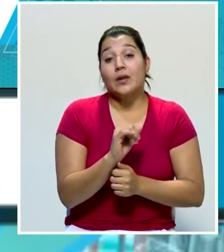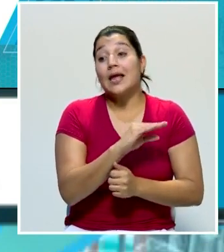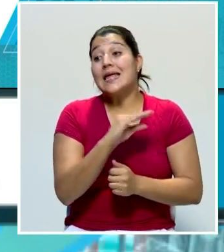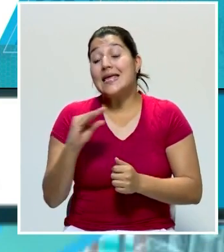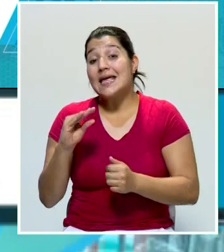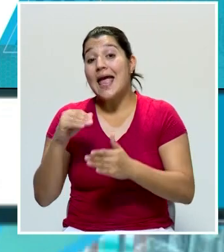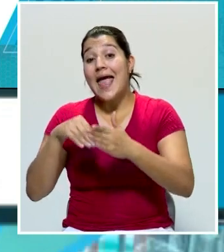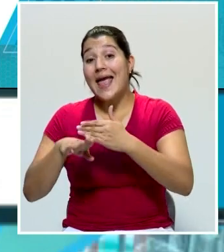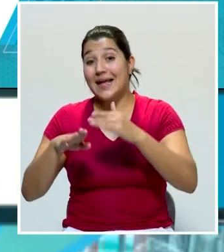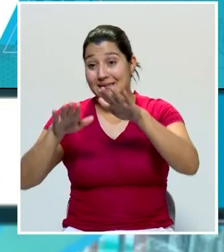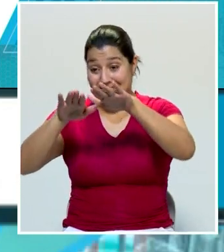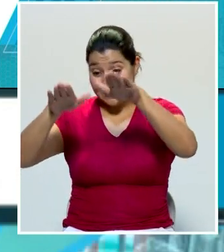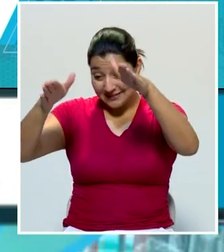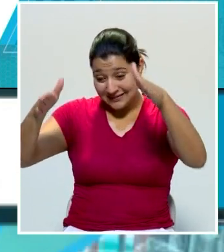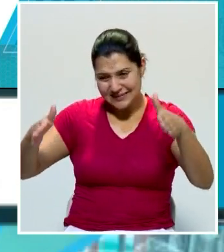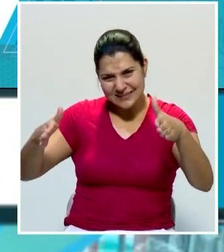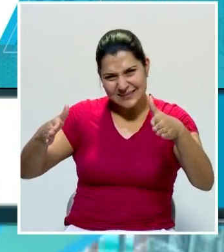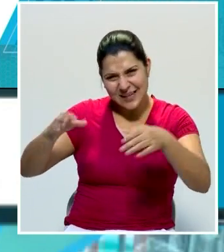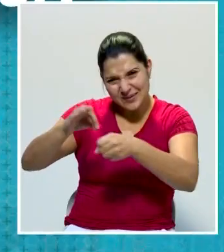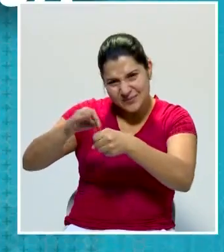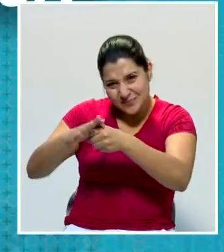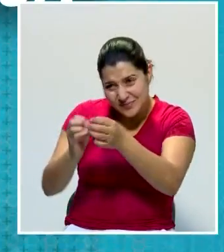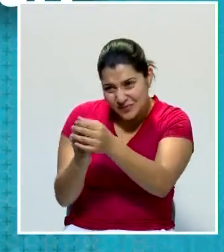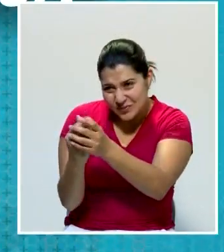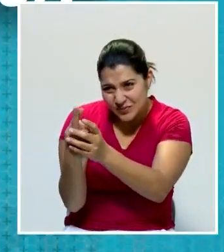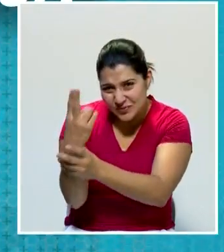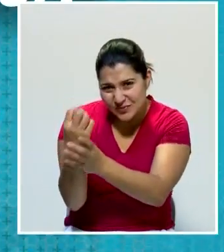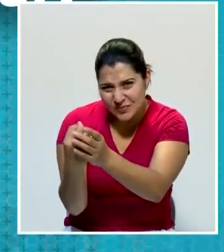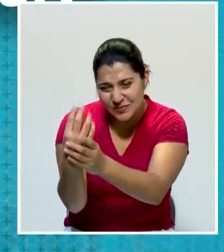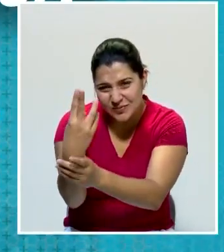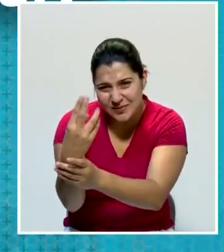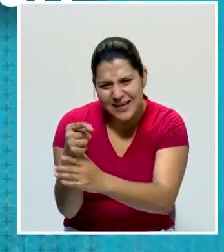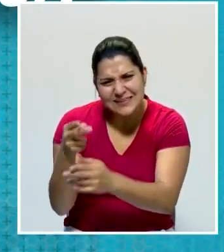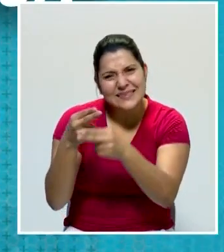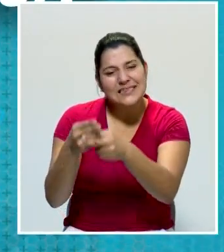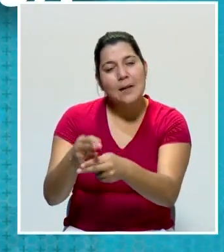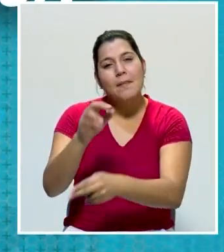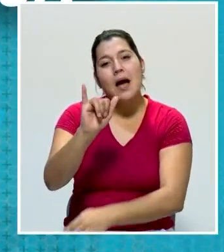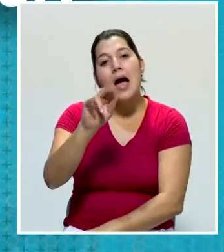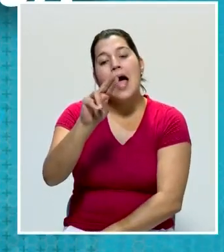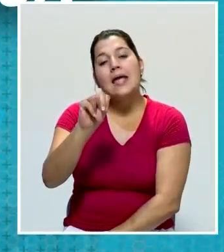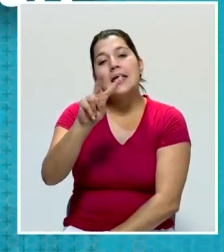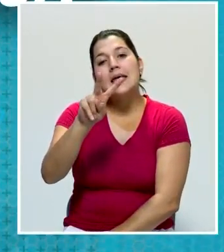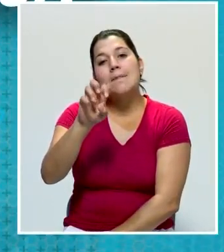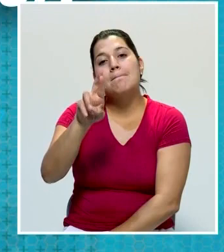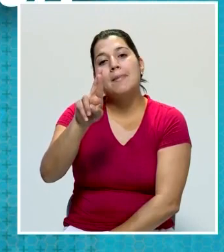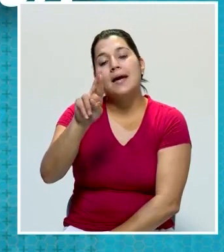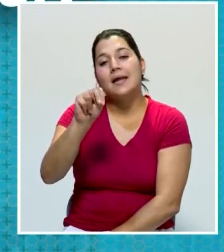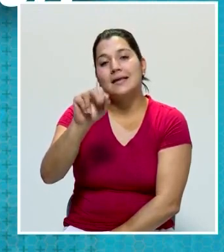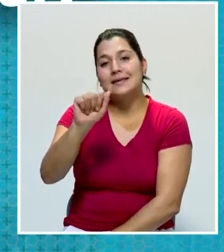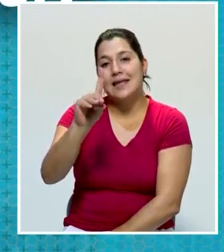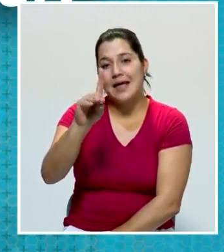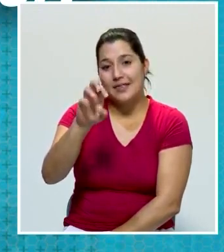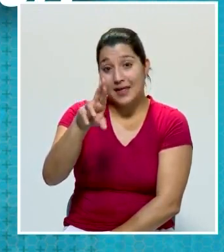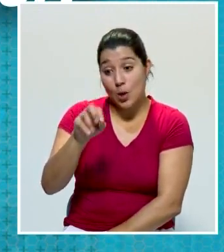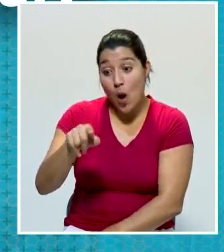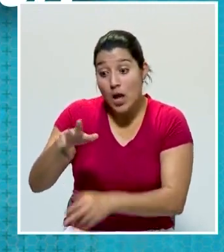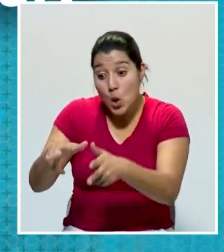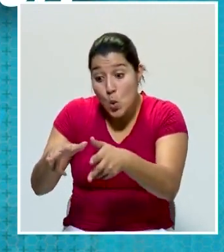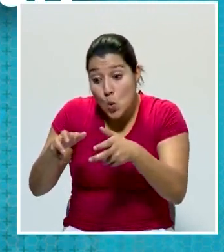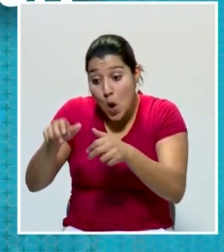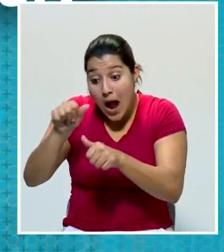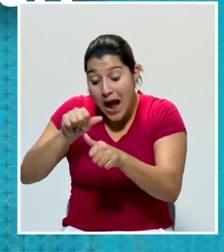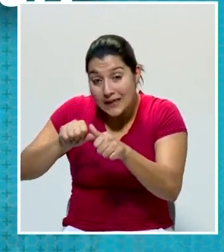el invernadero se extraiga los componentes del aceite que sirve como precursor para medicamentos para